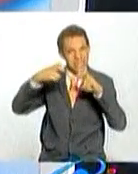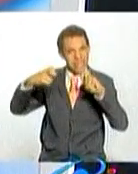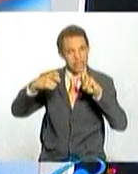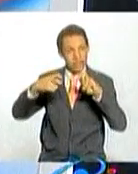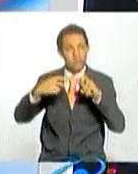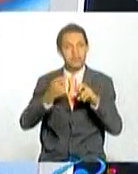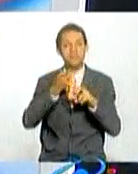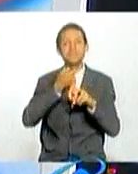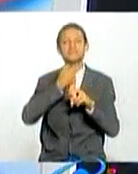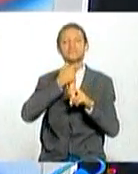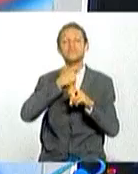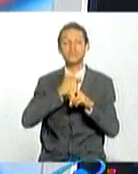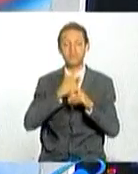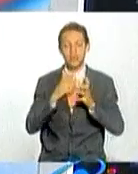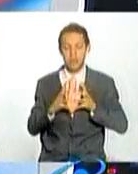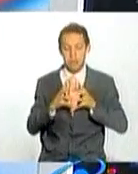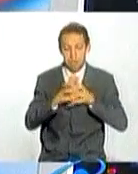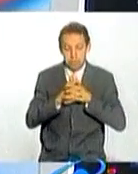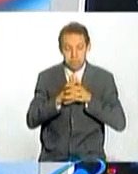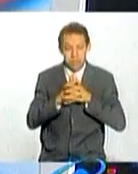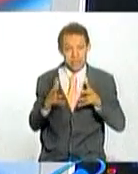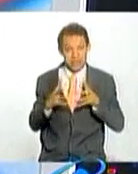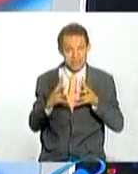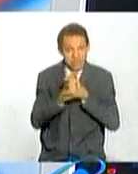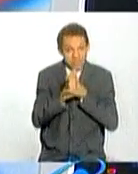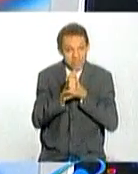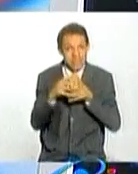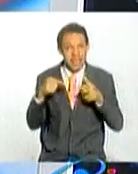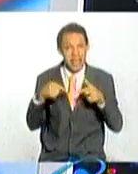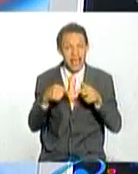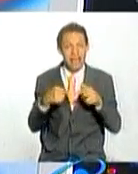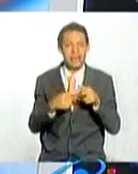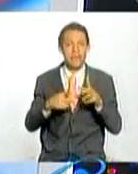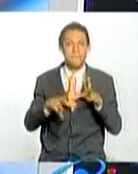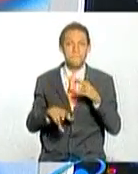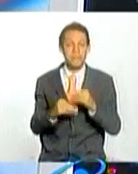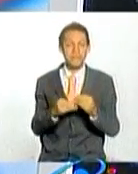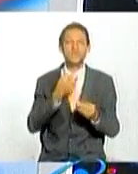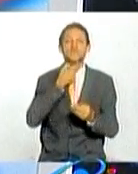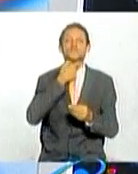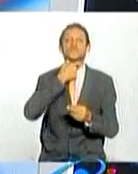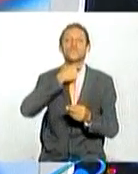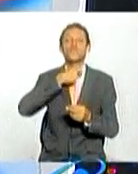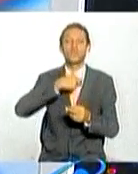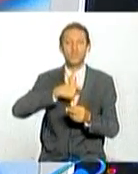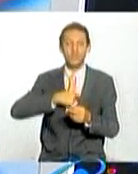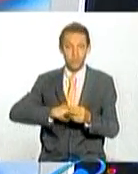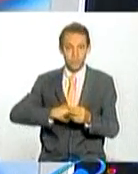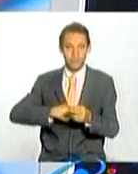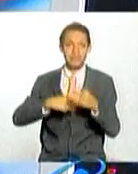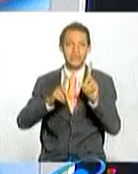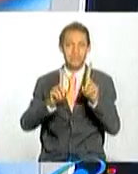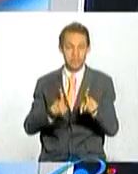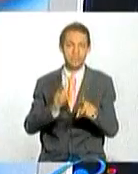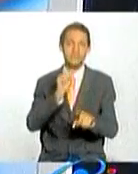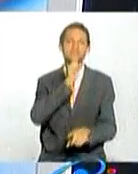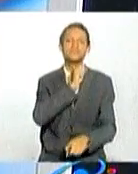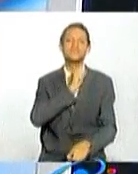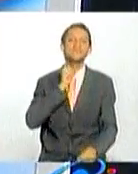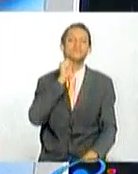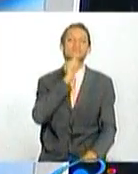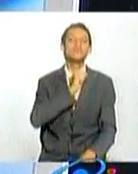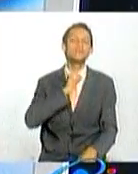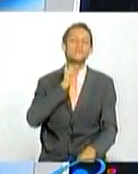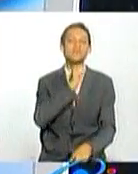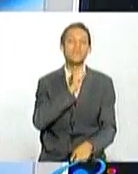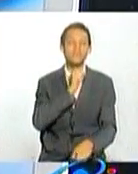tráquea. Aquí tendríamos la tráquea y posteriormente el esófago, ¿sí? Entonces nosotros lo que hacemos es medir